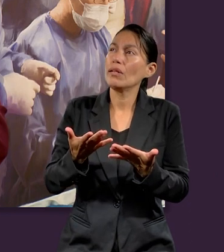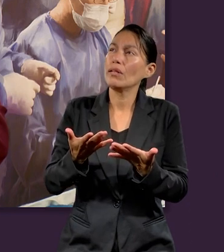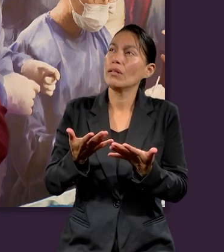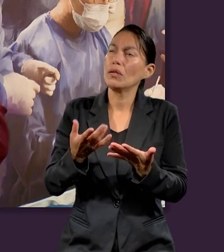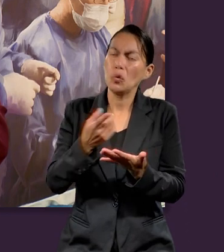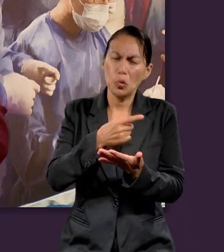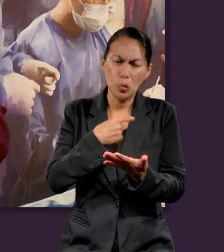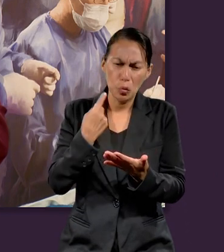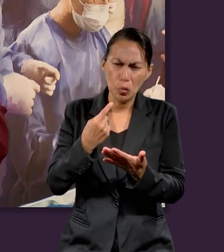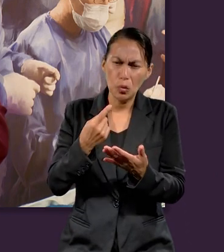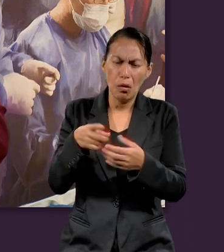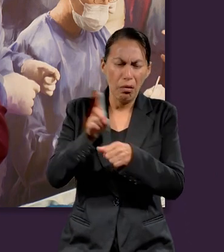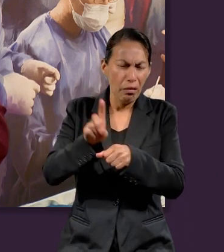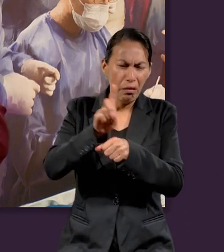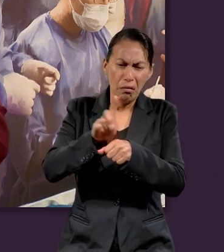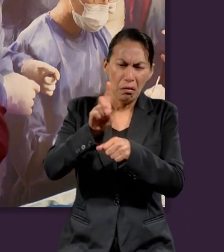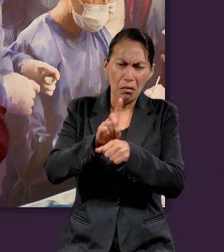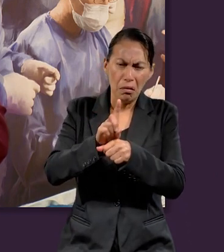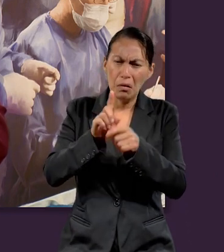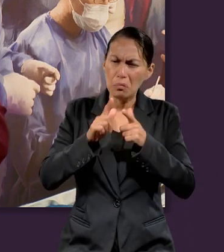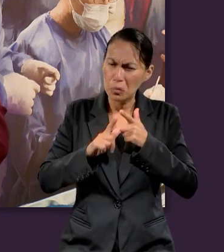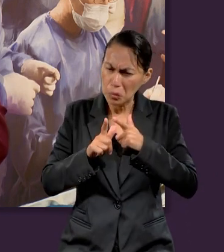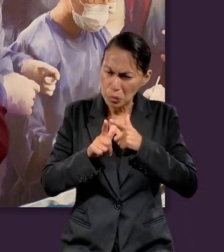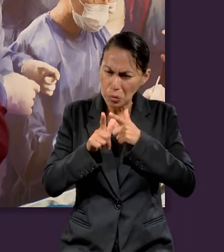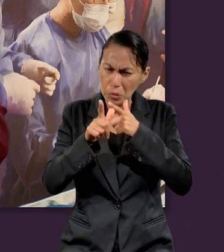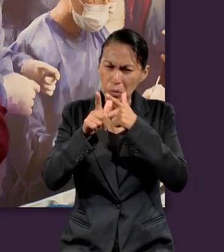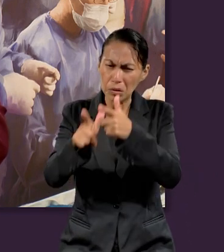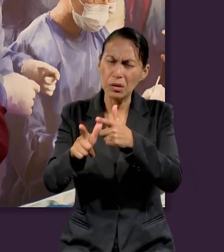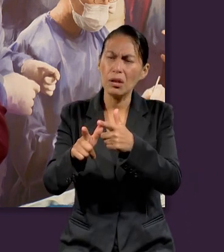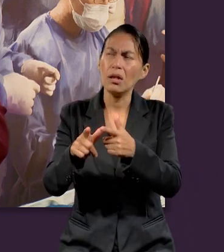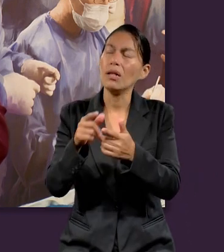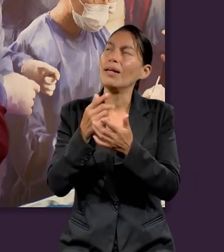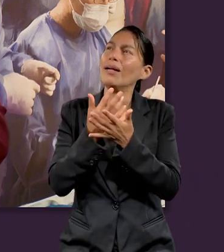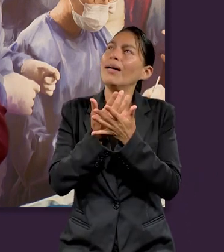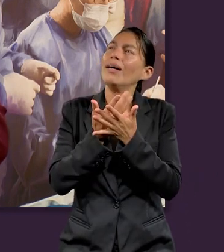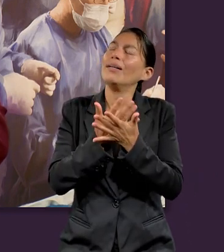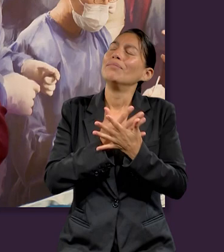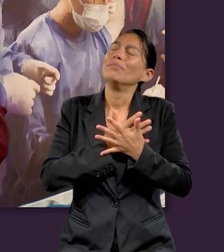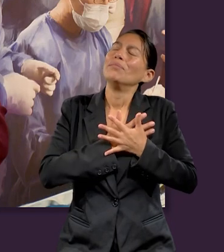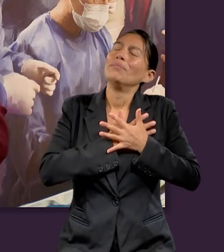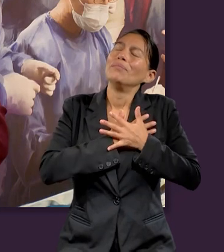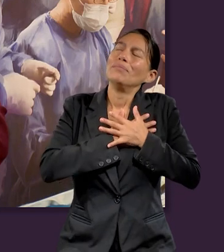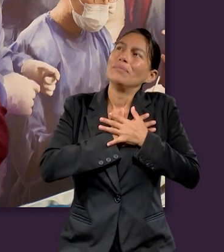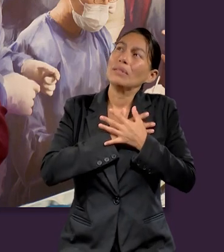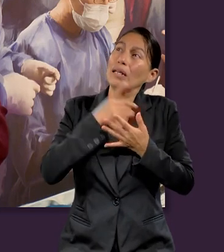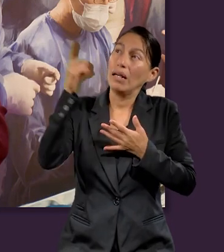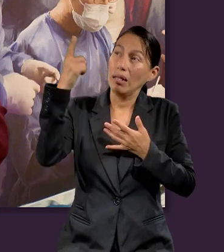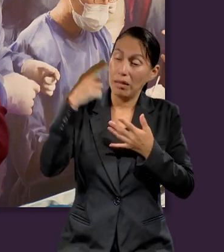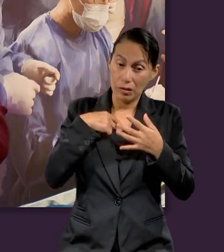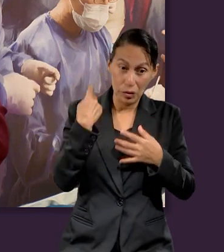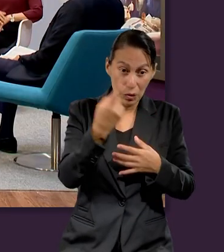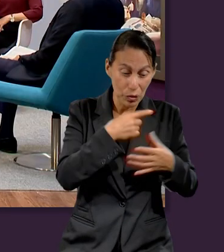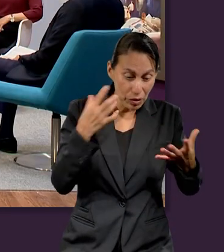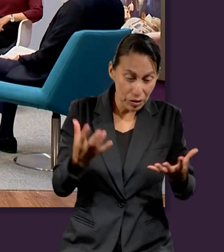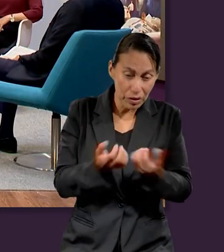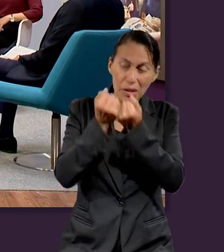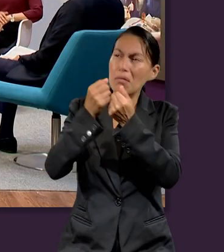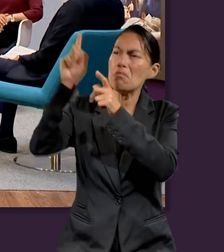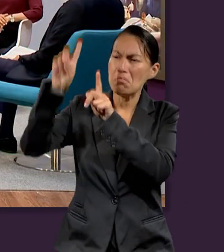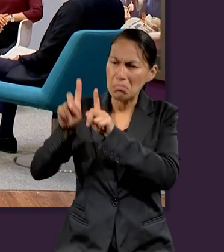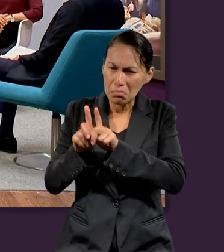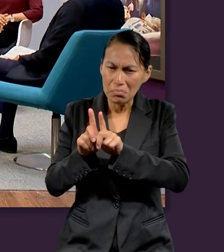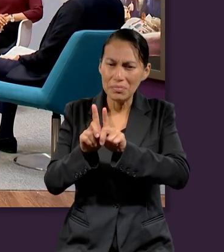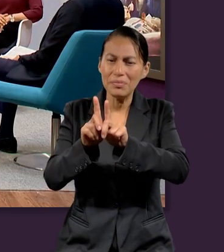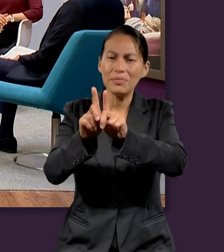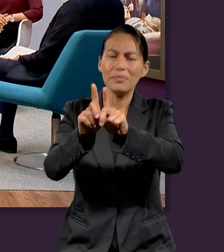avanzar al día al día, el tener esa esperanza de que Él ha sido nuestro Redentor y nos sigue